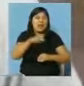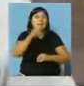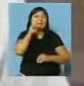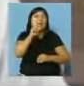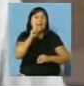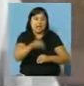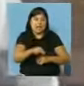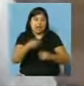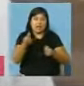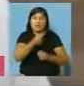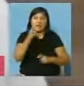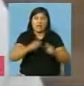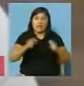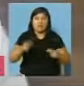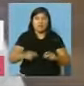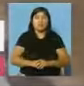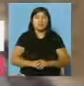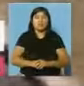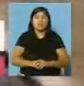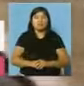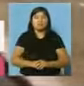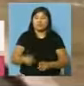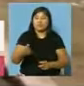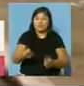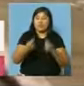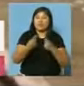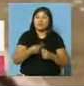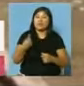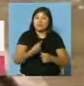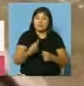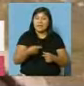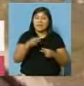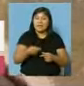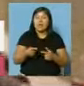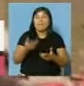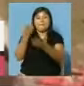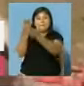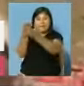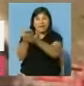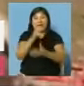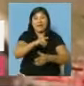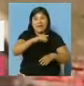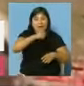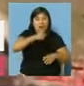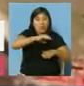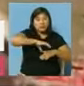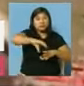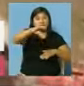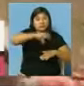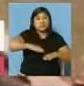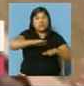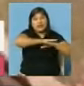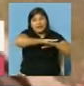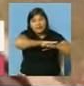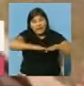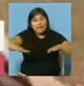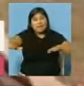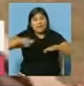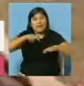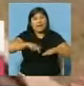también adherimos a esto de que se necesita tapar esto. La verdad que el barrio del Triángulo y bueno, y